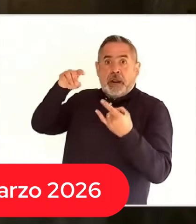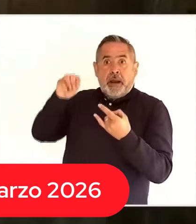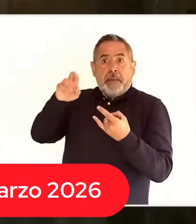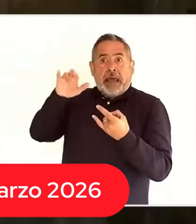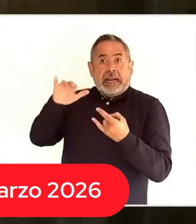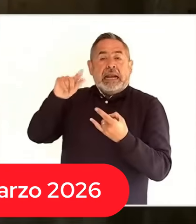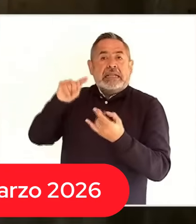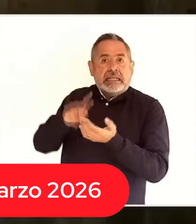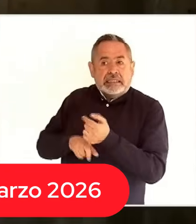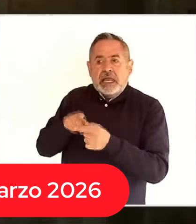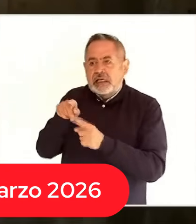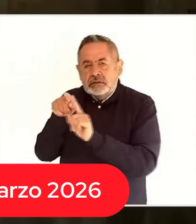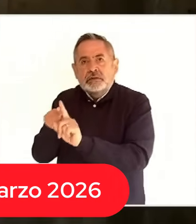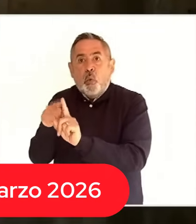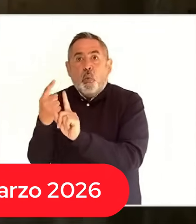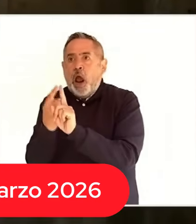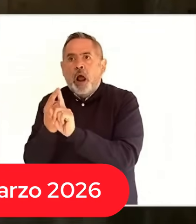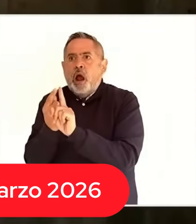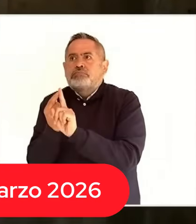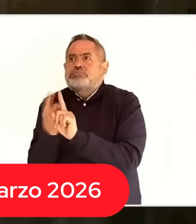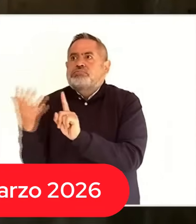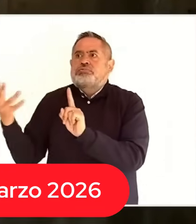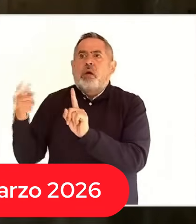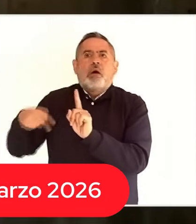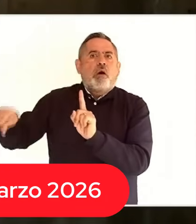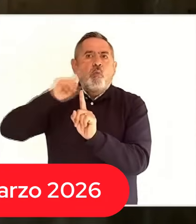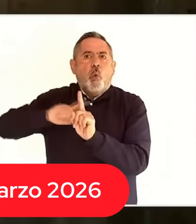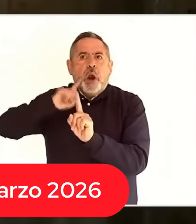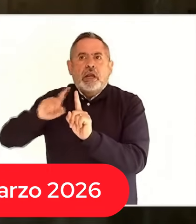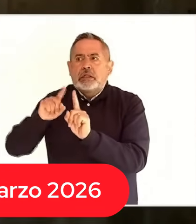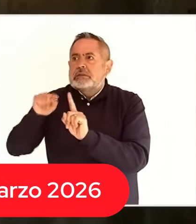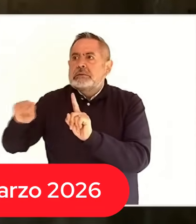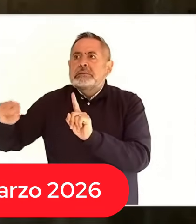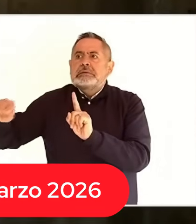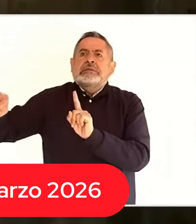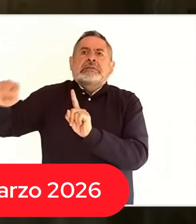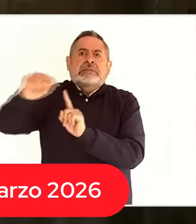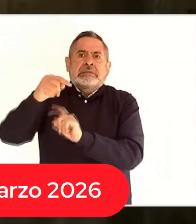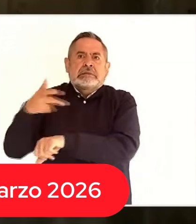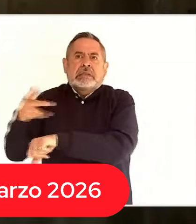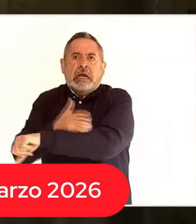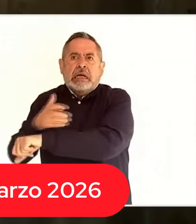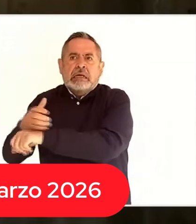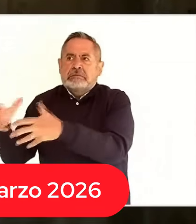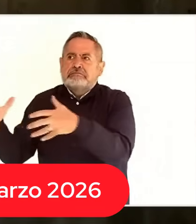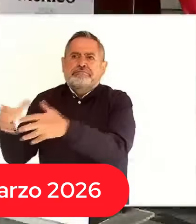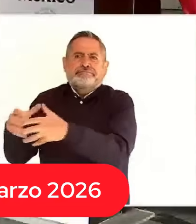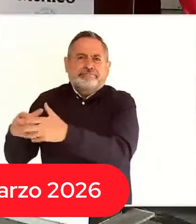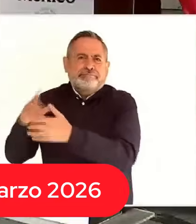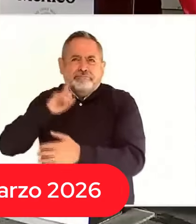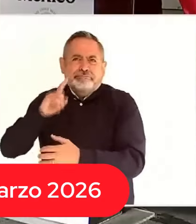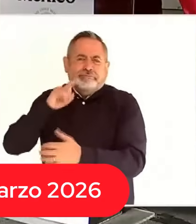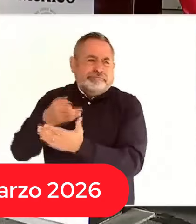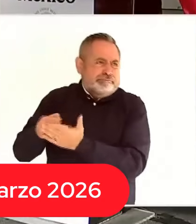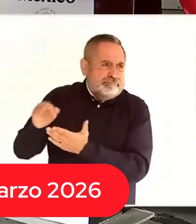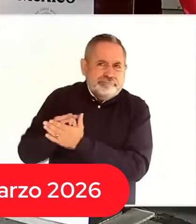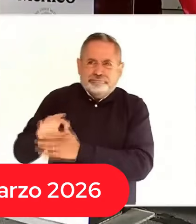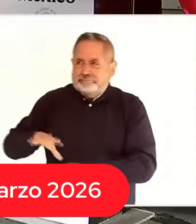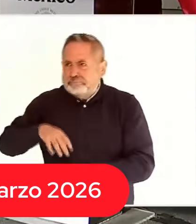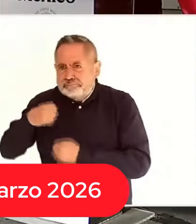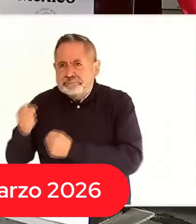te nombro junto a todas ellas, mujeres valientes, compañeras incansables,